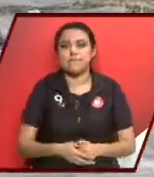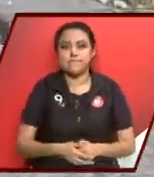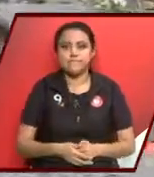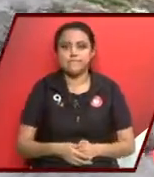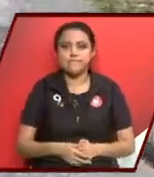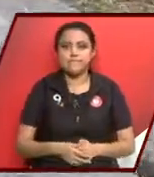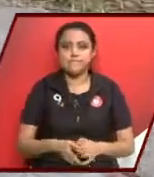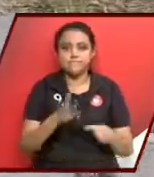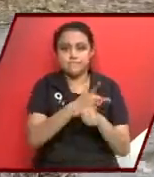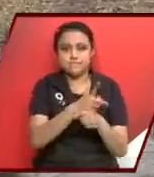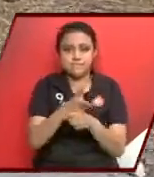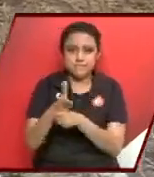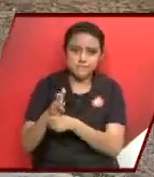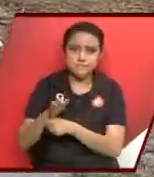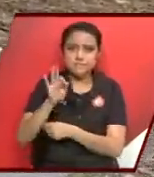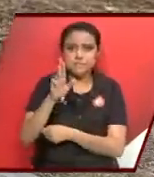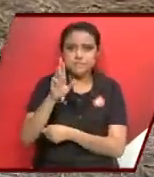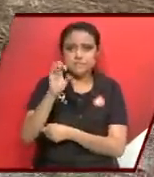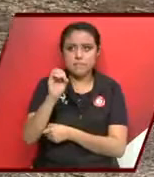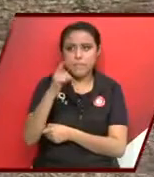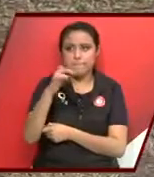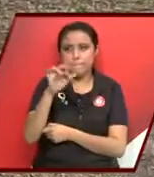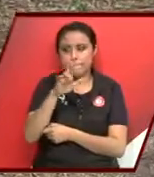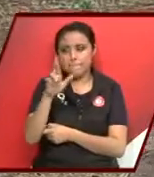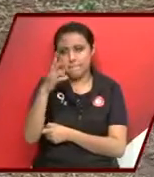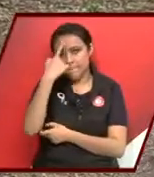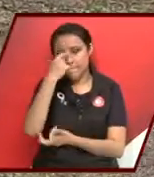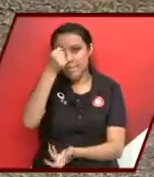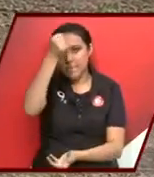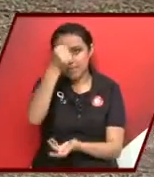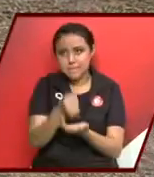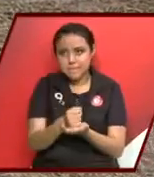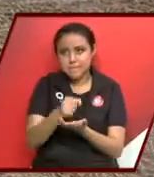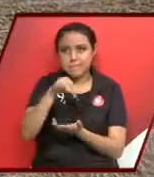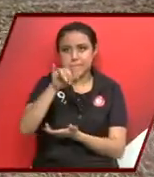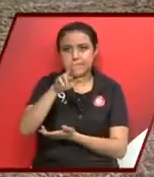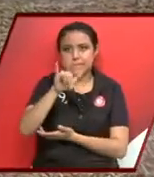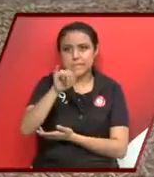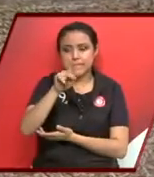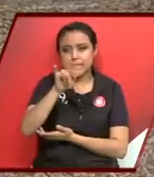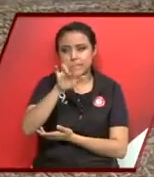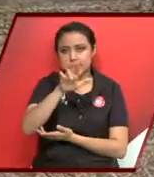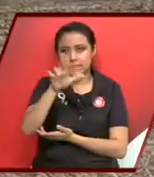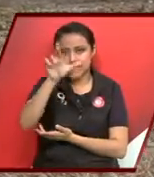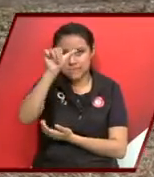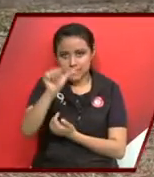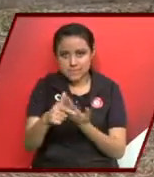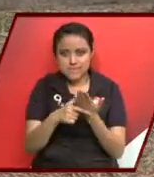Con imágenes de Fernando Guerrero, para quien corresponda, Mariana Iparrea.